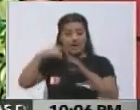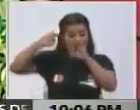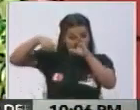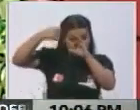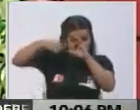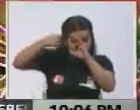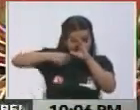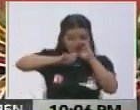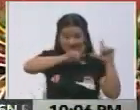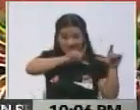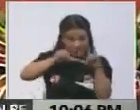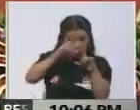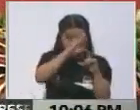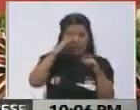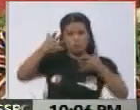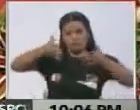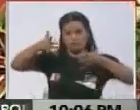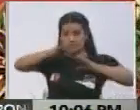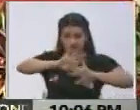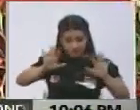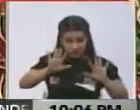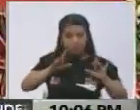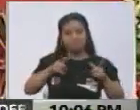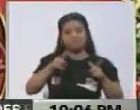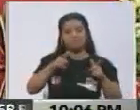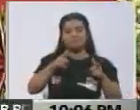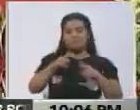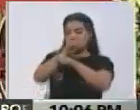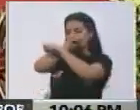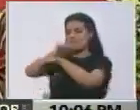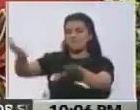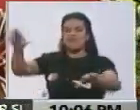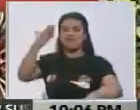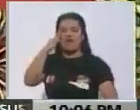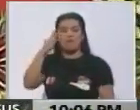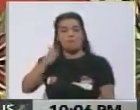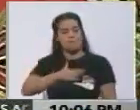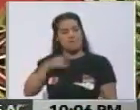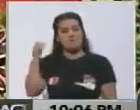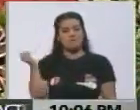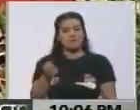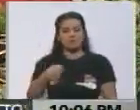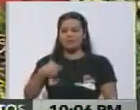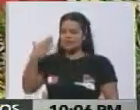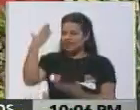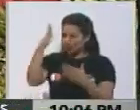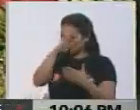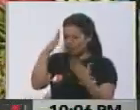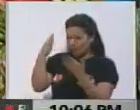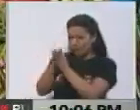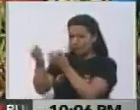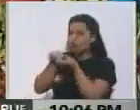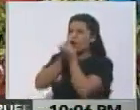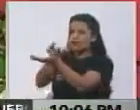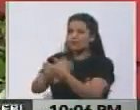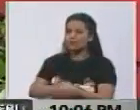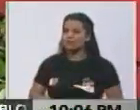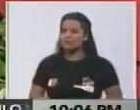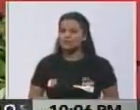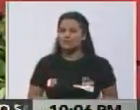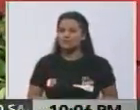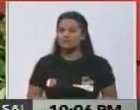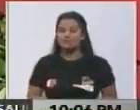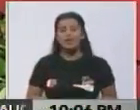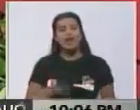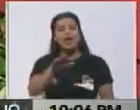y directo este video de Facebook desde el mazo dando, pues. Un saludito, Diosdado. ¿Pero cómo se